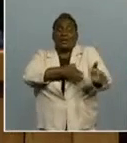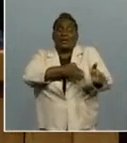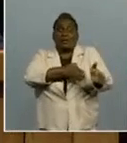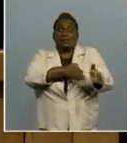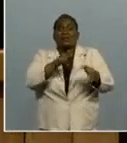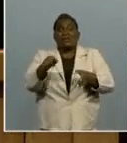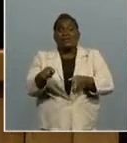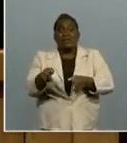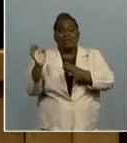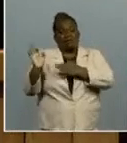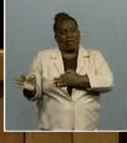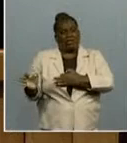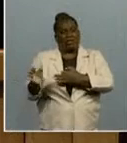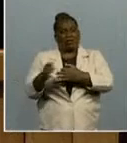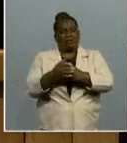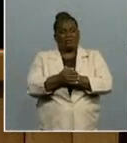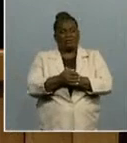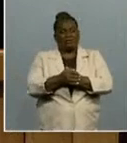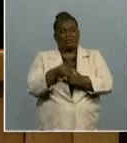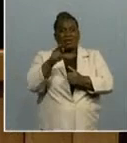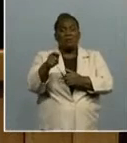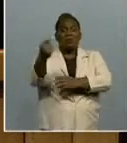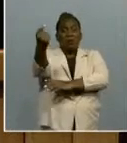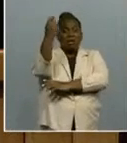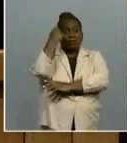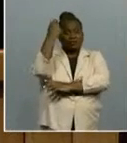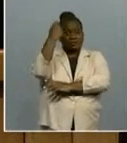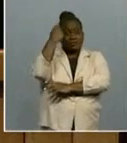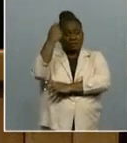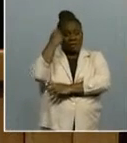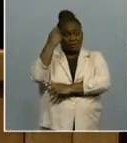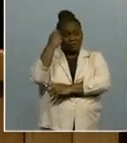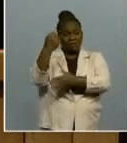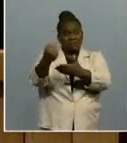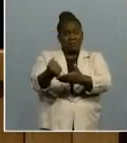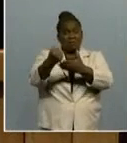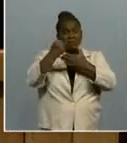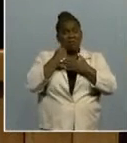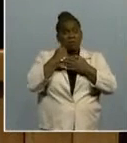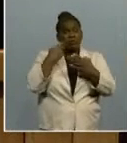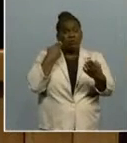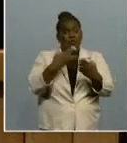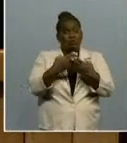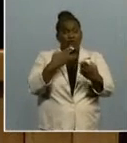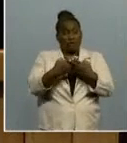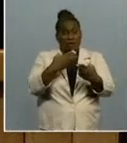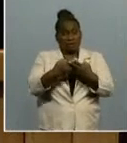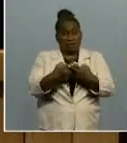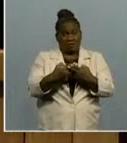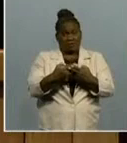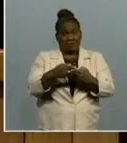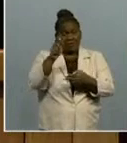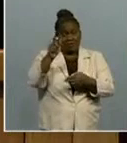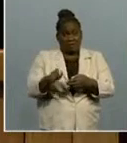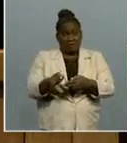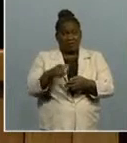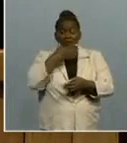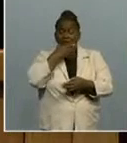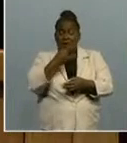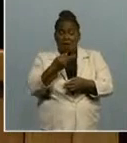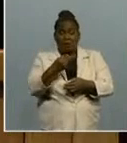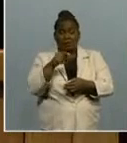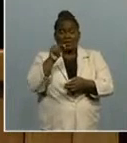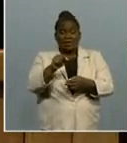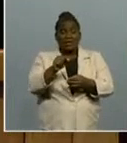lealtad por las enseñanzas el apoyo y la confianza de los que transitamos paso a paso desde las